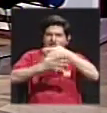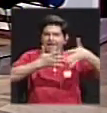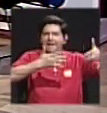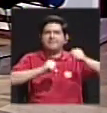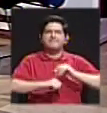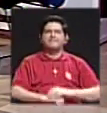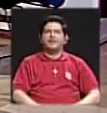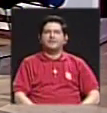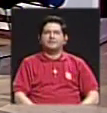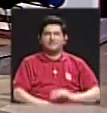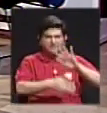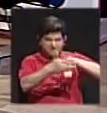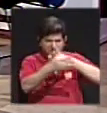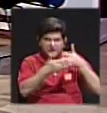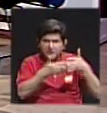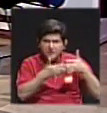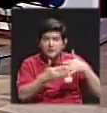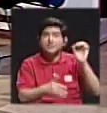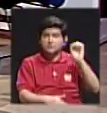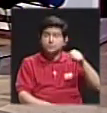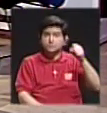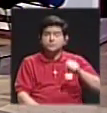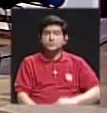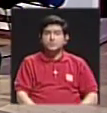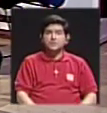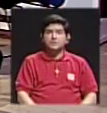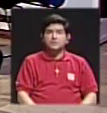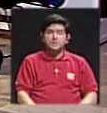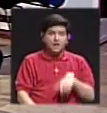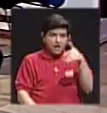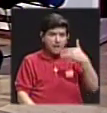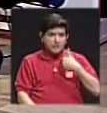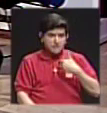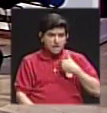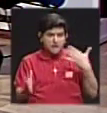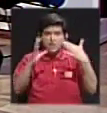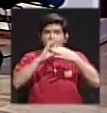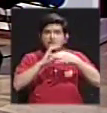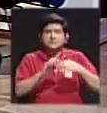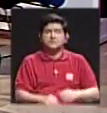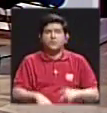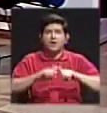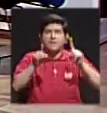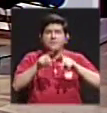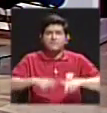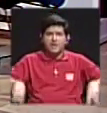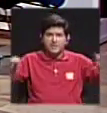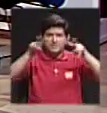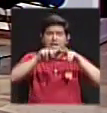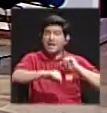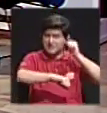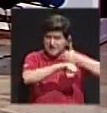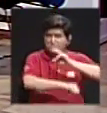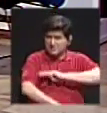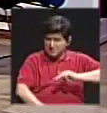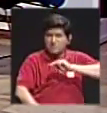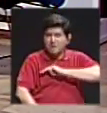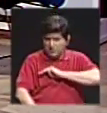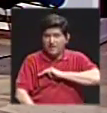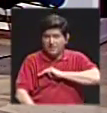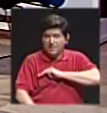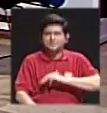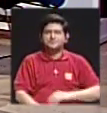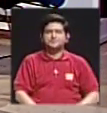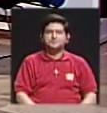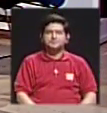una agenda que, digamos, que tiene que ver con valores, con poner una moral, claro.